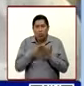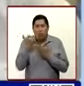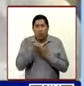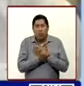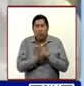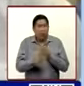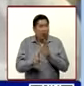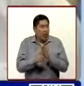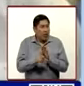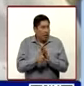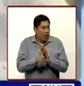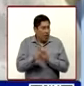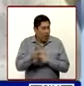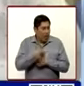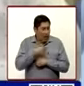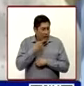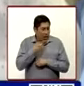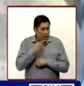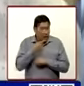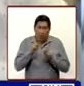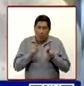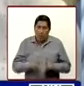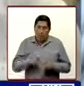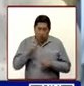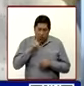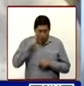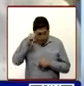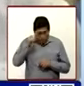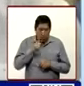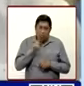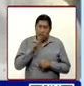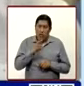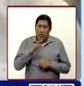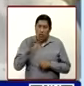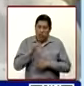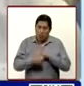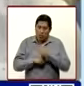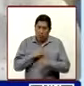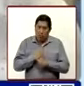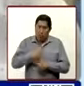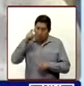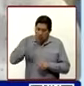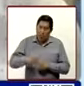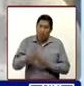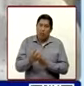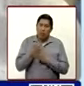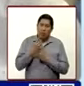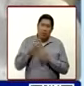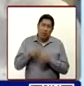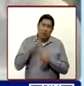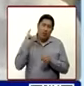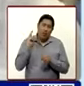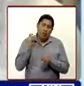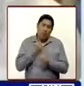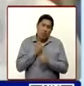ley hace mención de que las personas mayores de 65 años tienen que jubilarse de forma